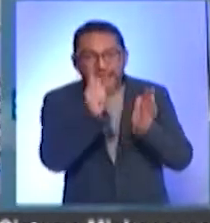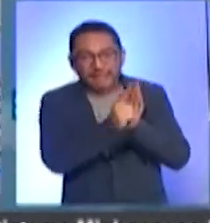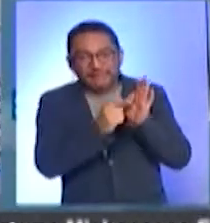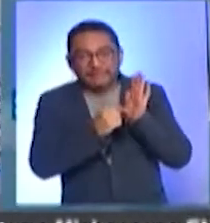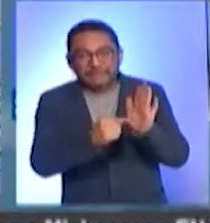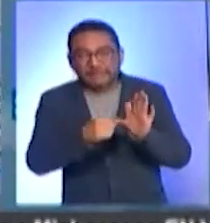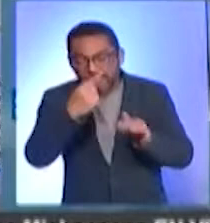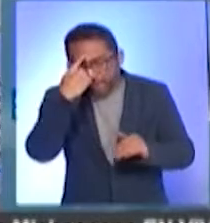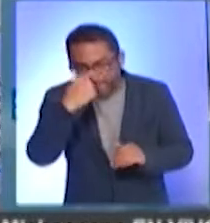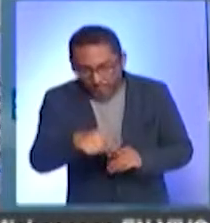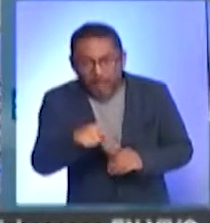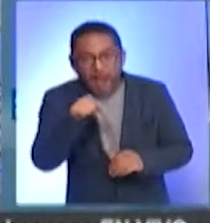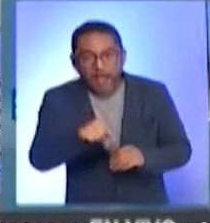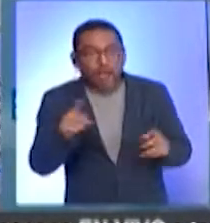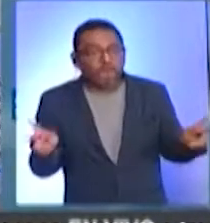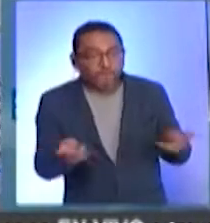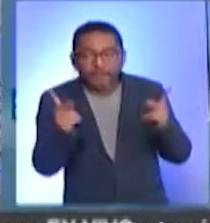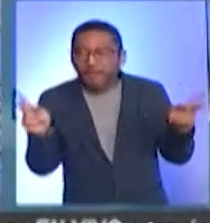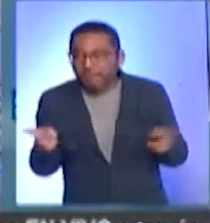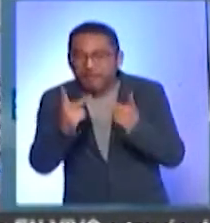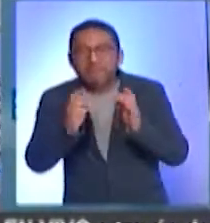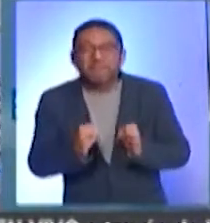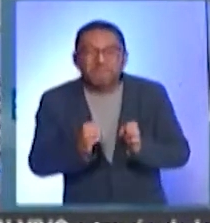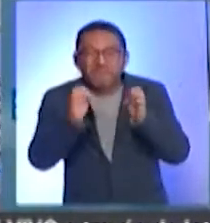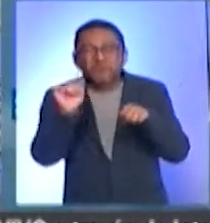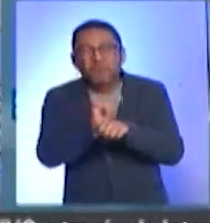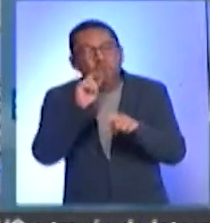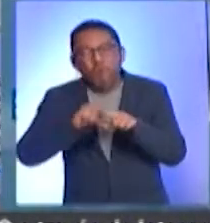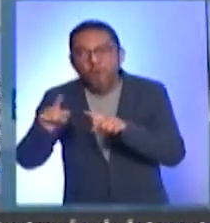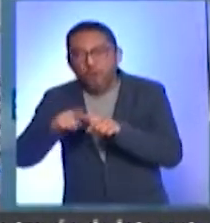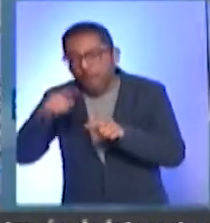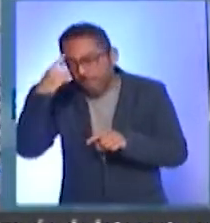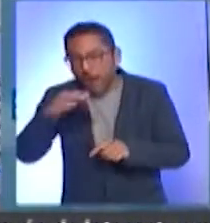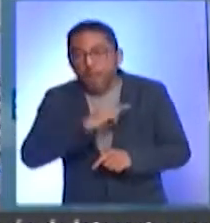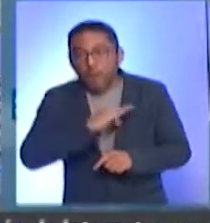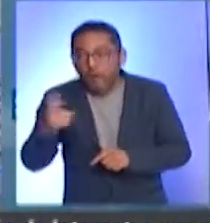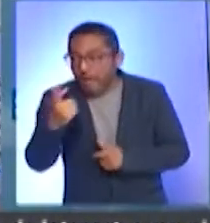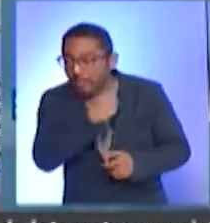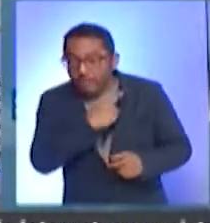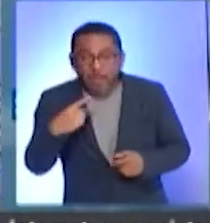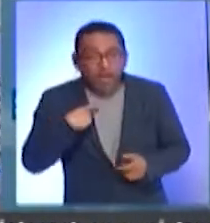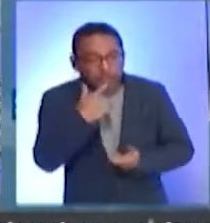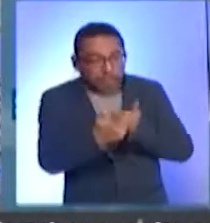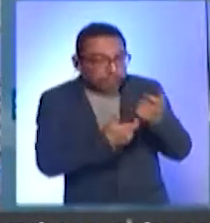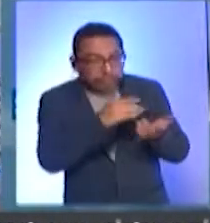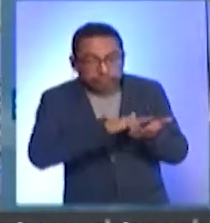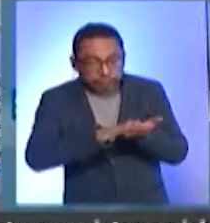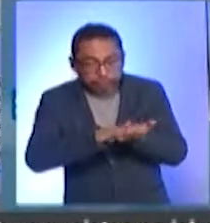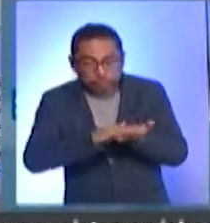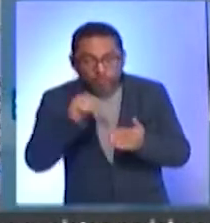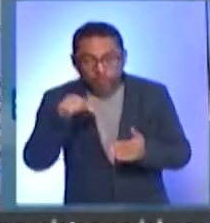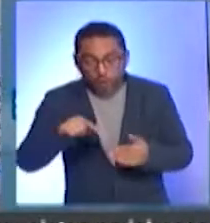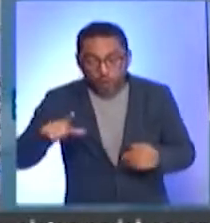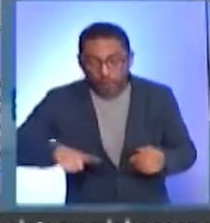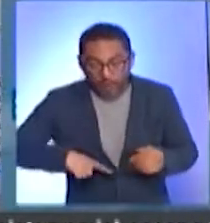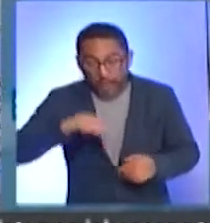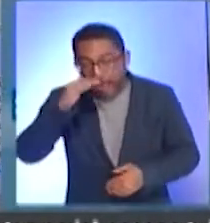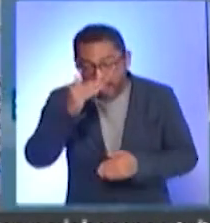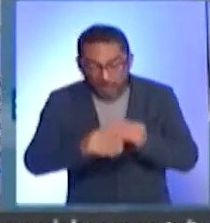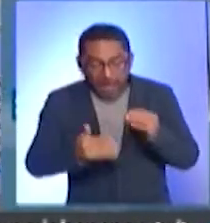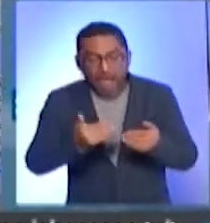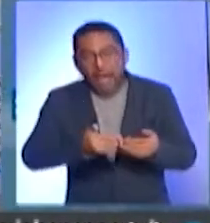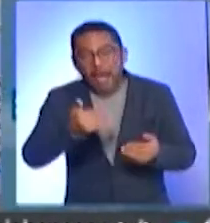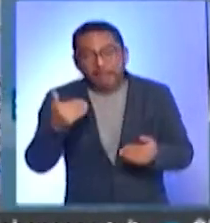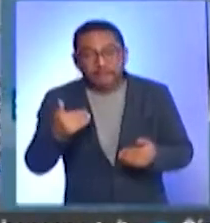de la entidad y contar con ese recurso para cumplir con sus adeudos antes de que acabe la presente administración